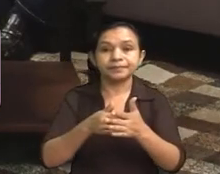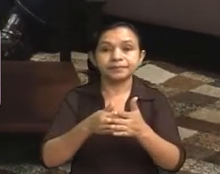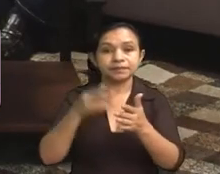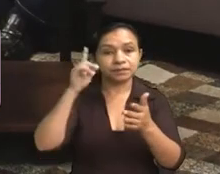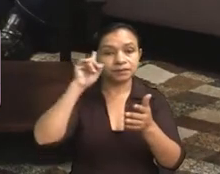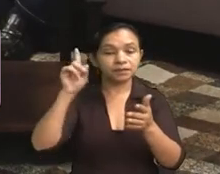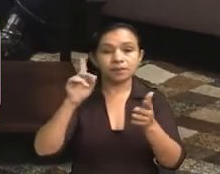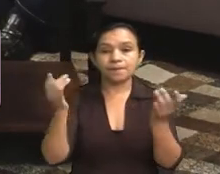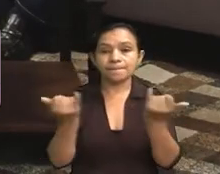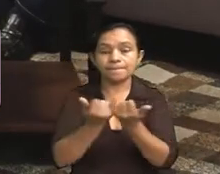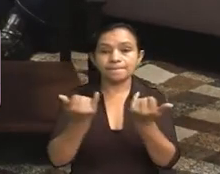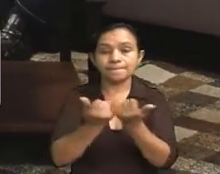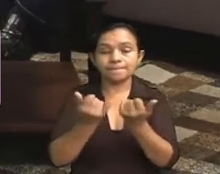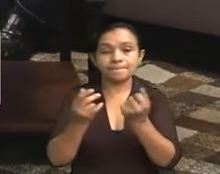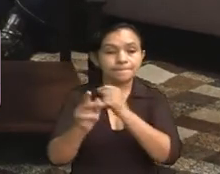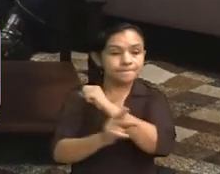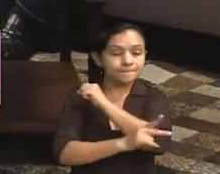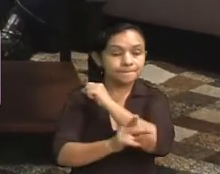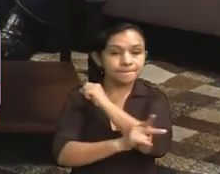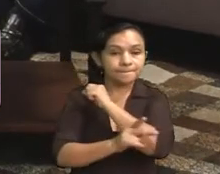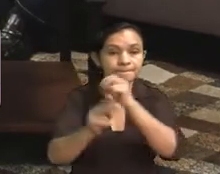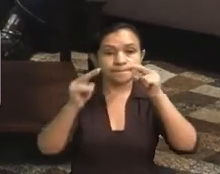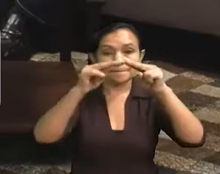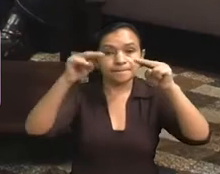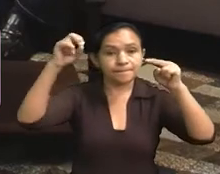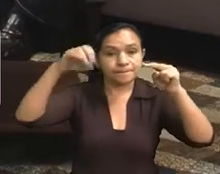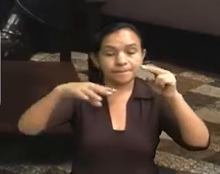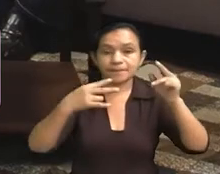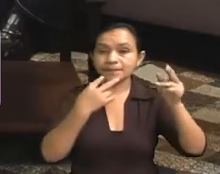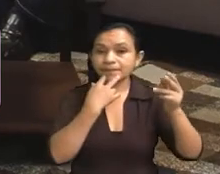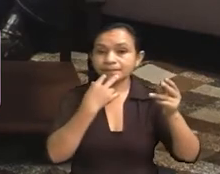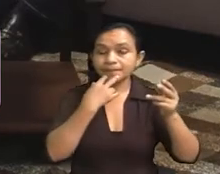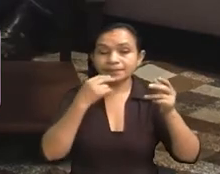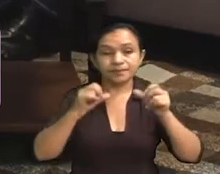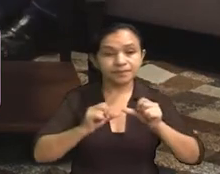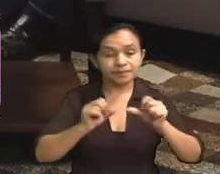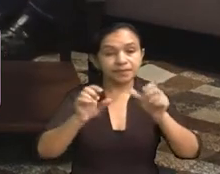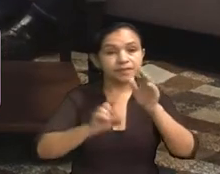un país que no tiene energía, no avanza. Entonces,